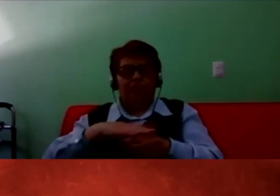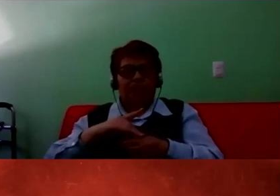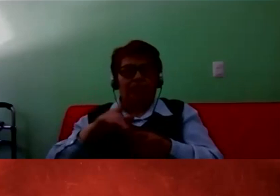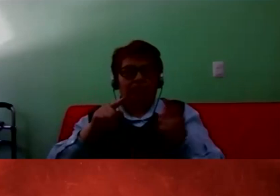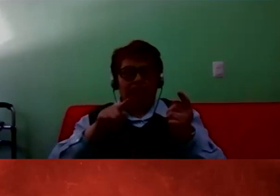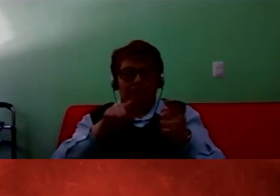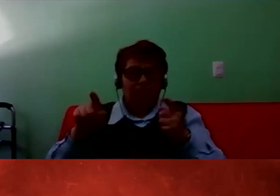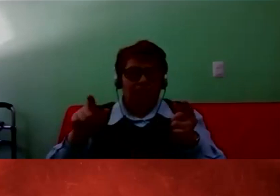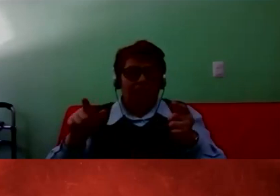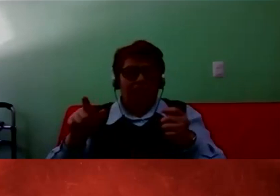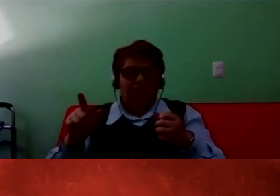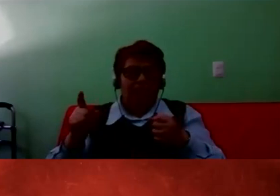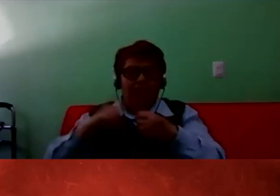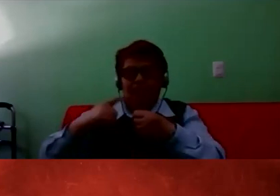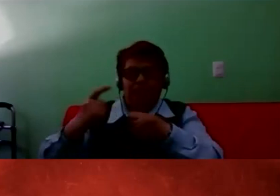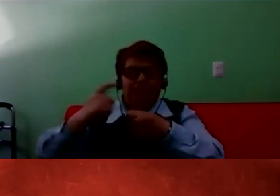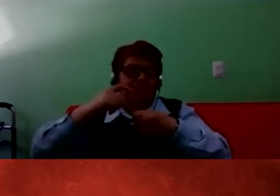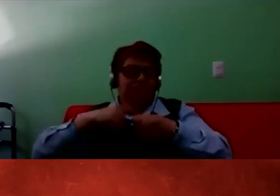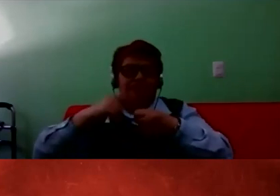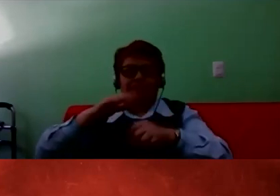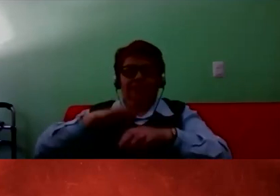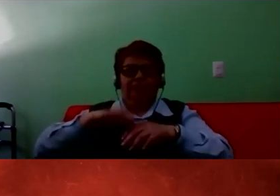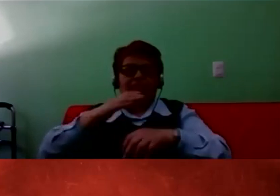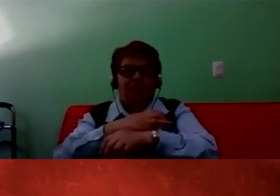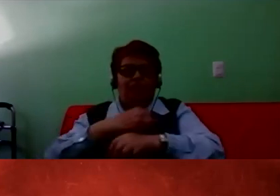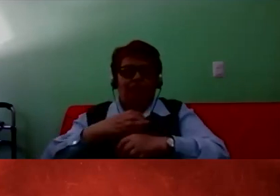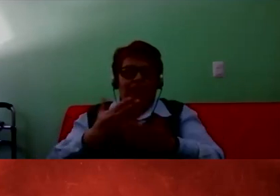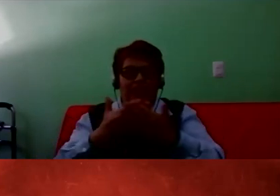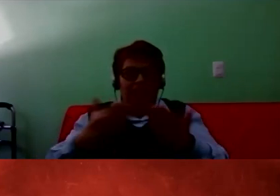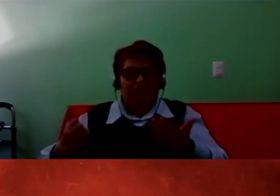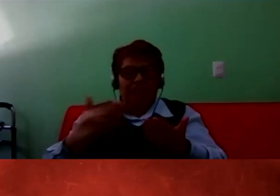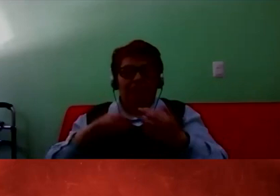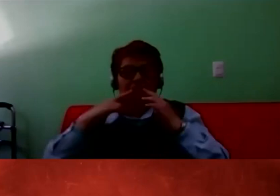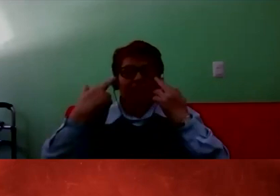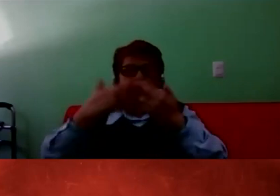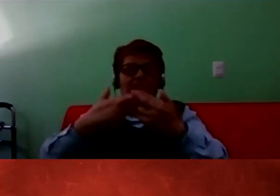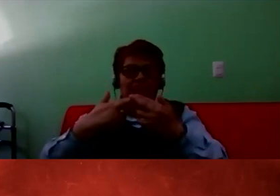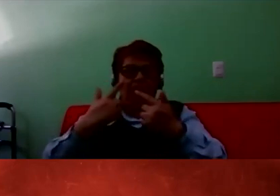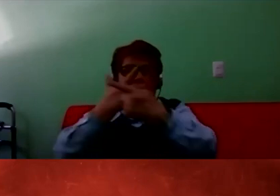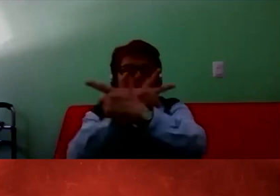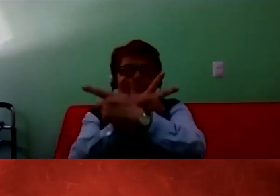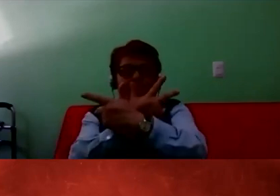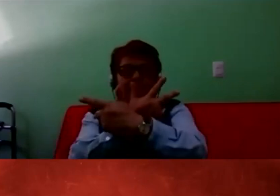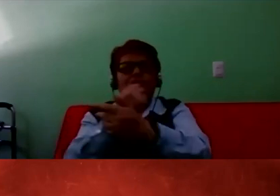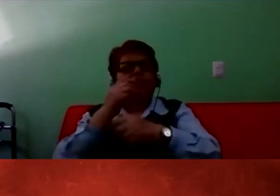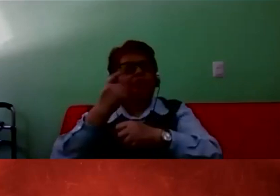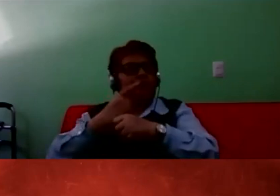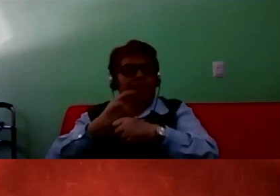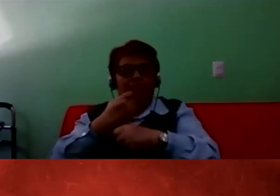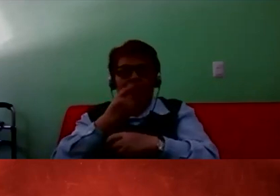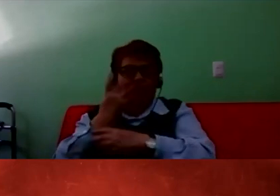ido integrándose, por supuesto, también más compañeras y compañeros a esta reunión virtual. Quiero, en principio de